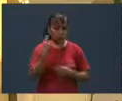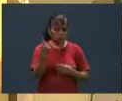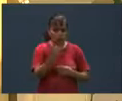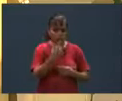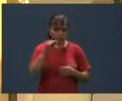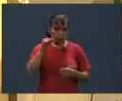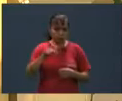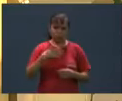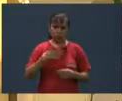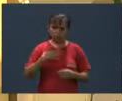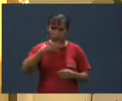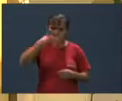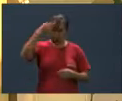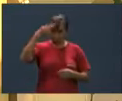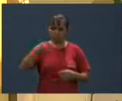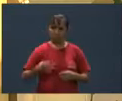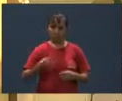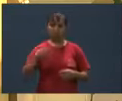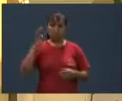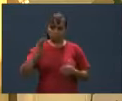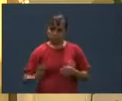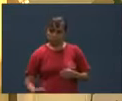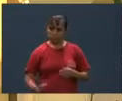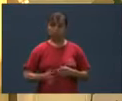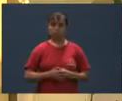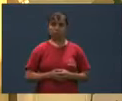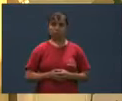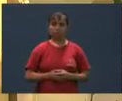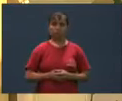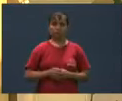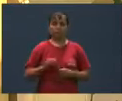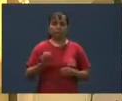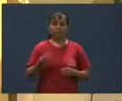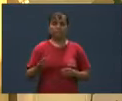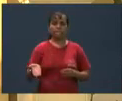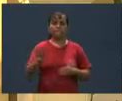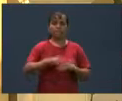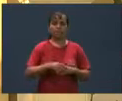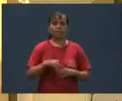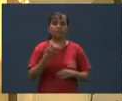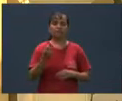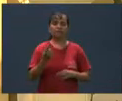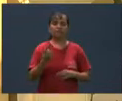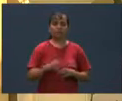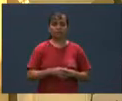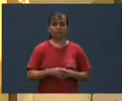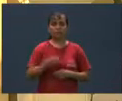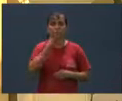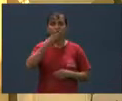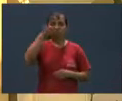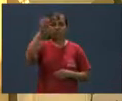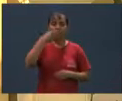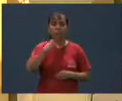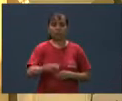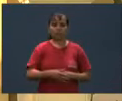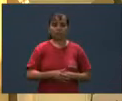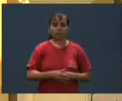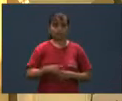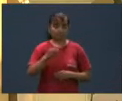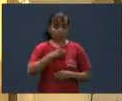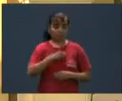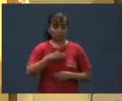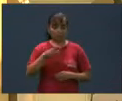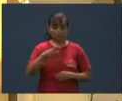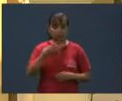esto lo he cumplido desde mi niñez, ¿qué más me falta? Jesús le dijo, si quieres ser